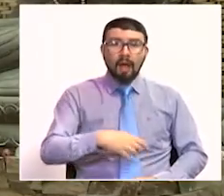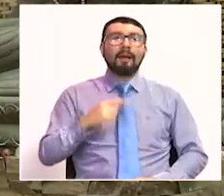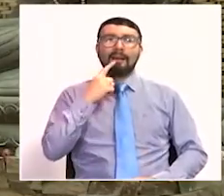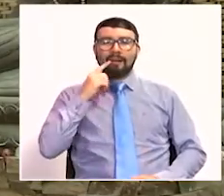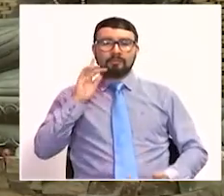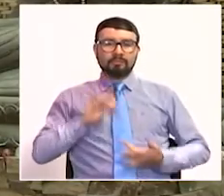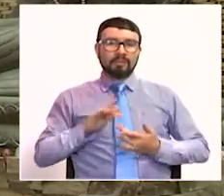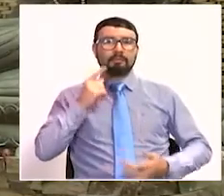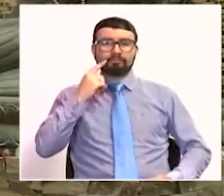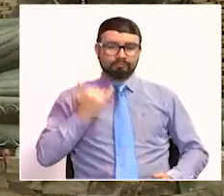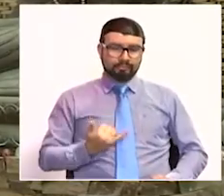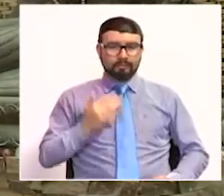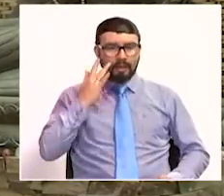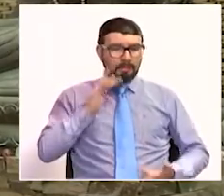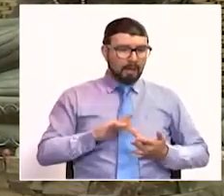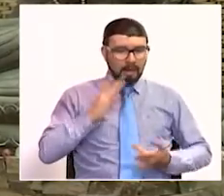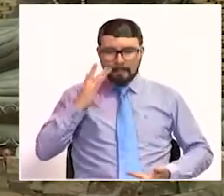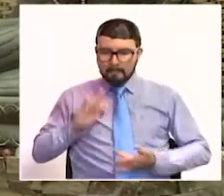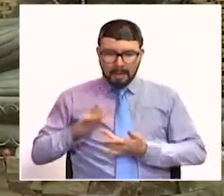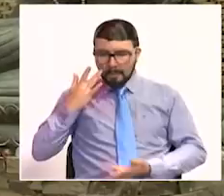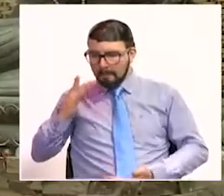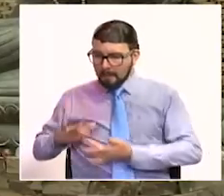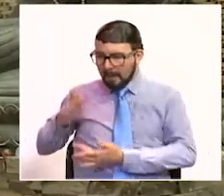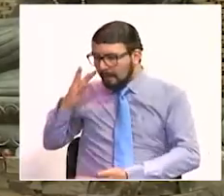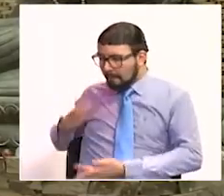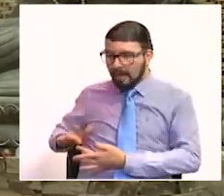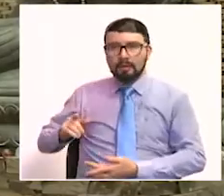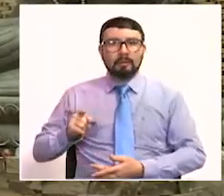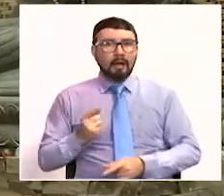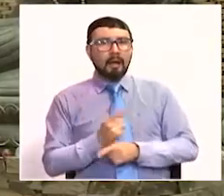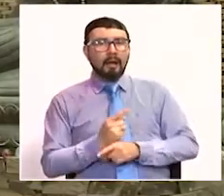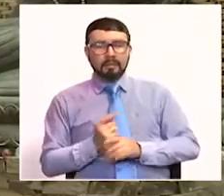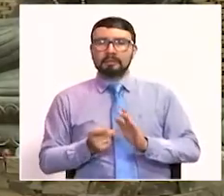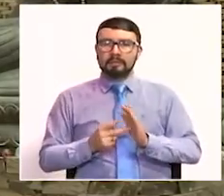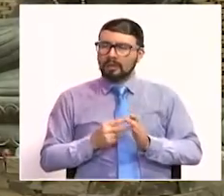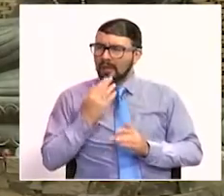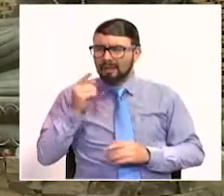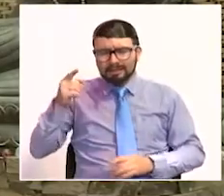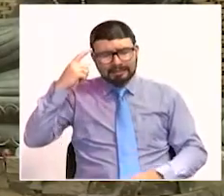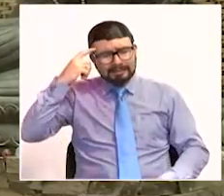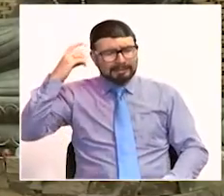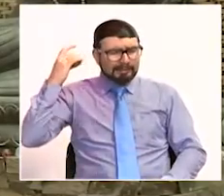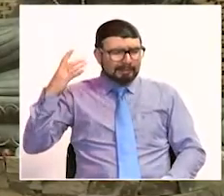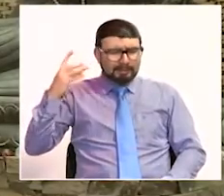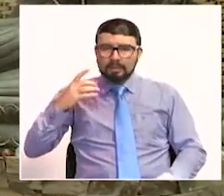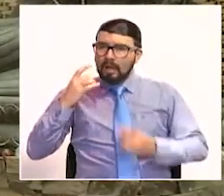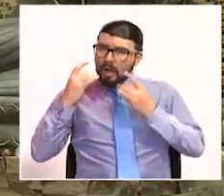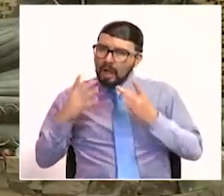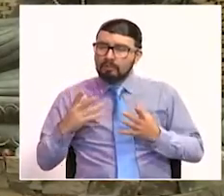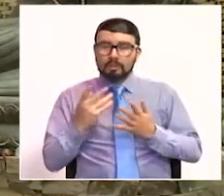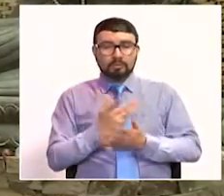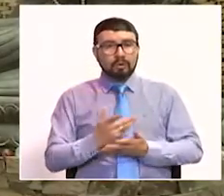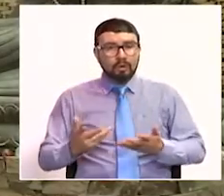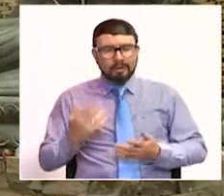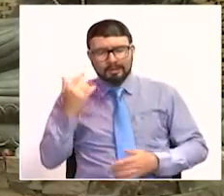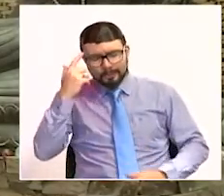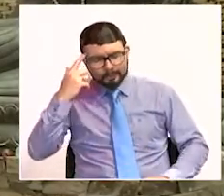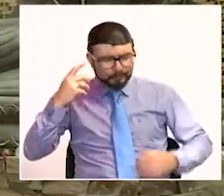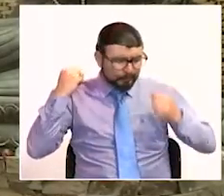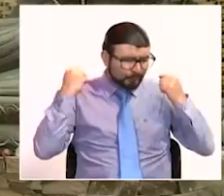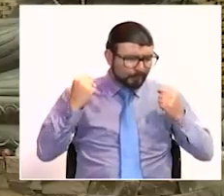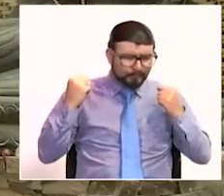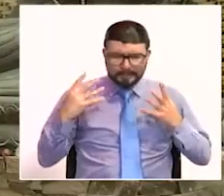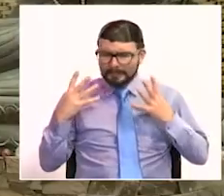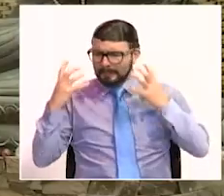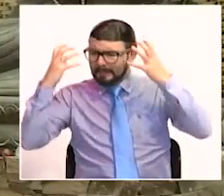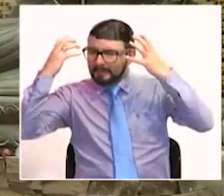Podemos colaborar en toda esa parte de neuralgias, de dolores de cabeza, de migrañas. Una